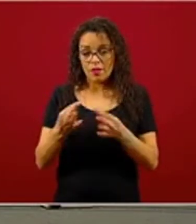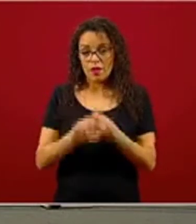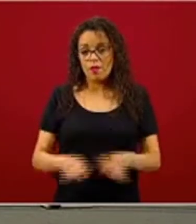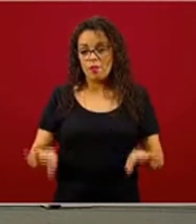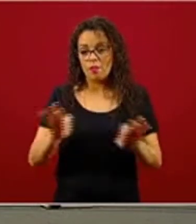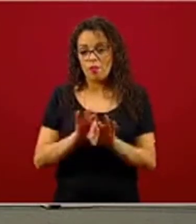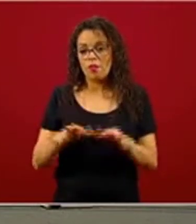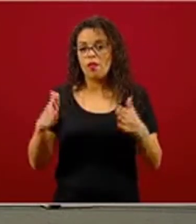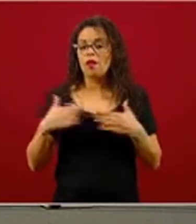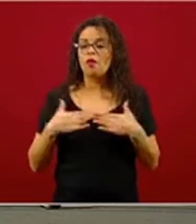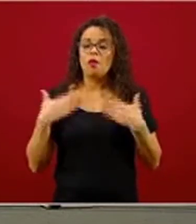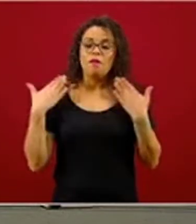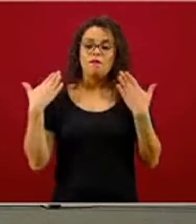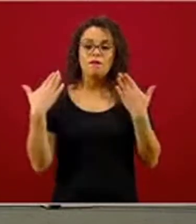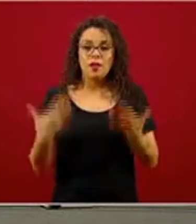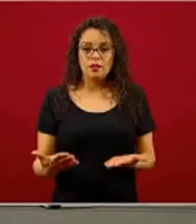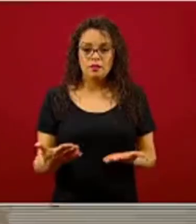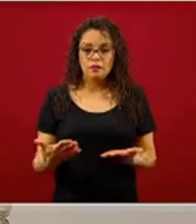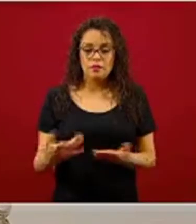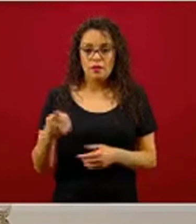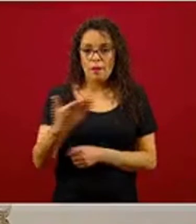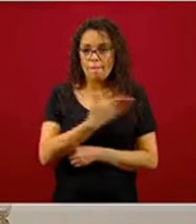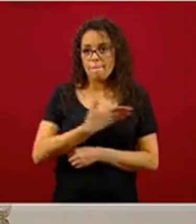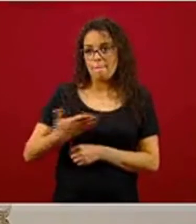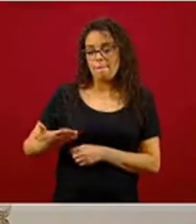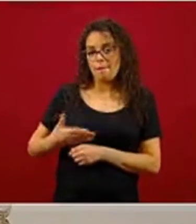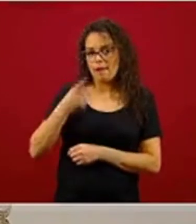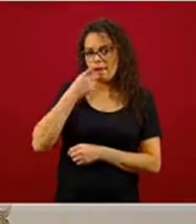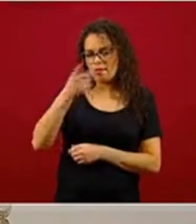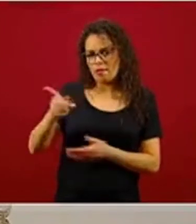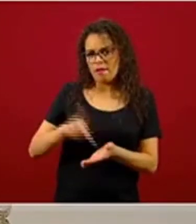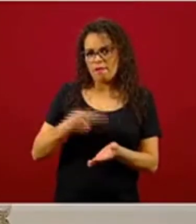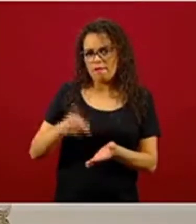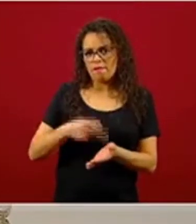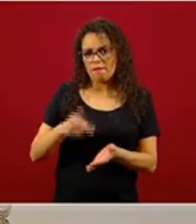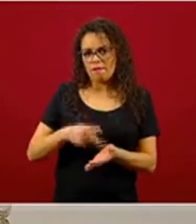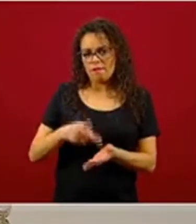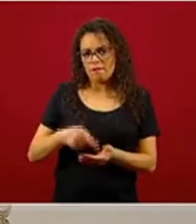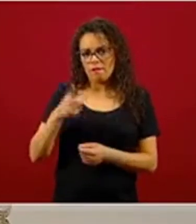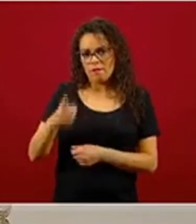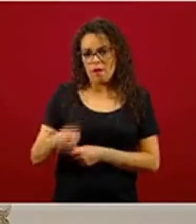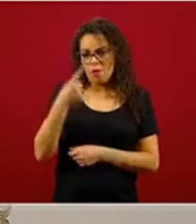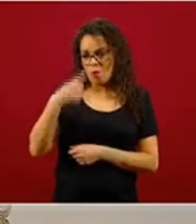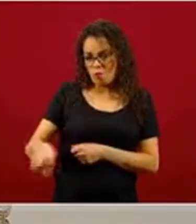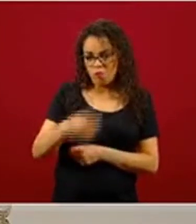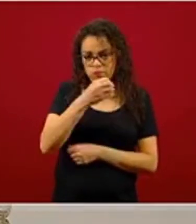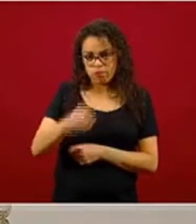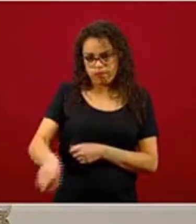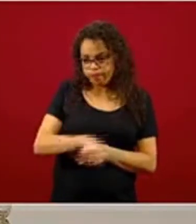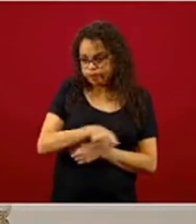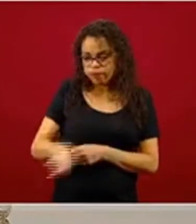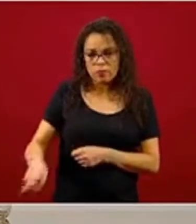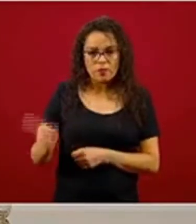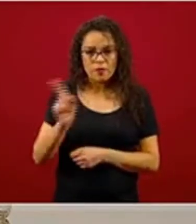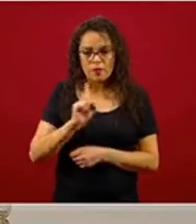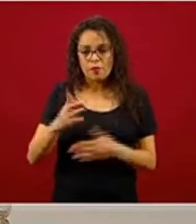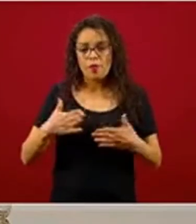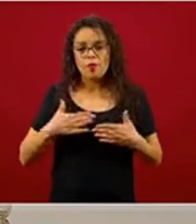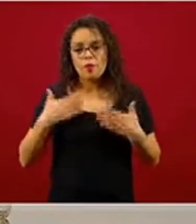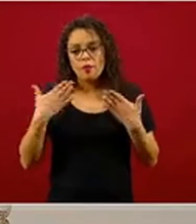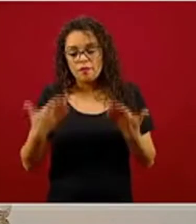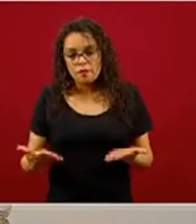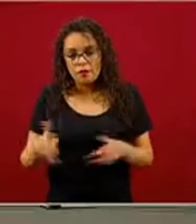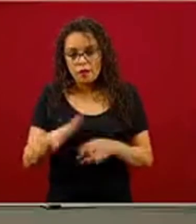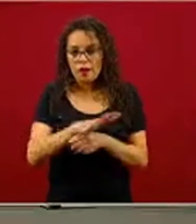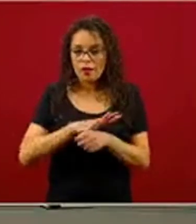ha dicho muchas veces, nada por la fuerza, todo por la razón. Y en este caso la razón es la que debe de privar. Y la razón debe de ser, sobre